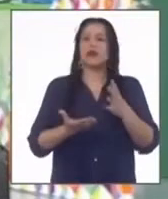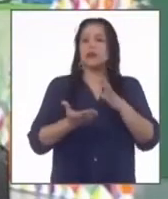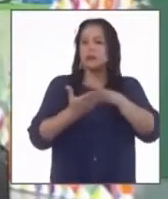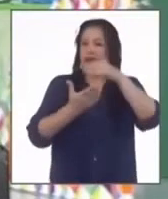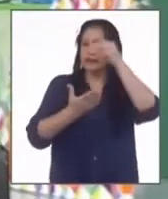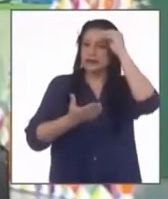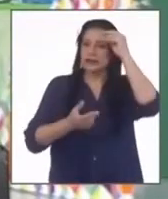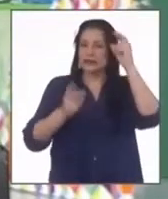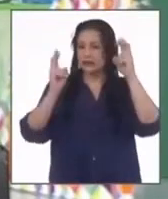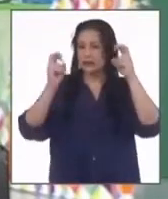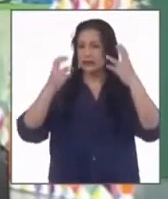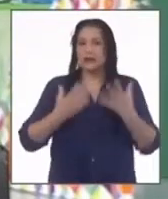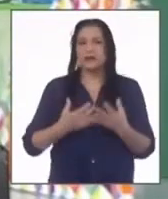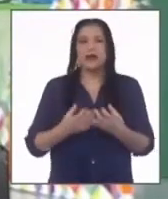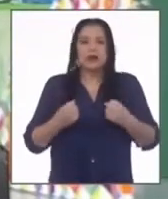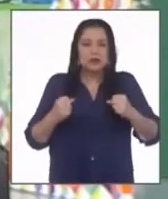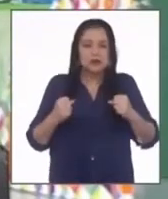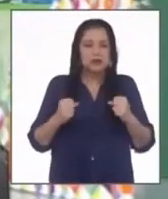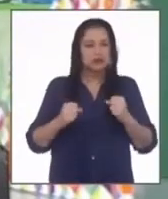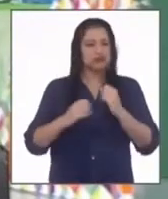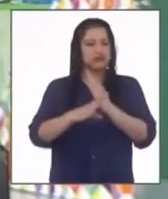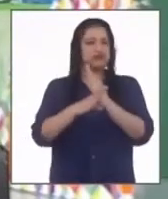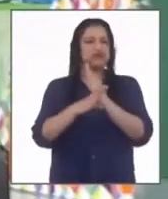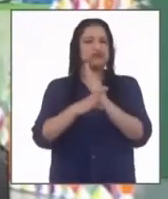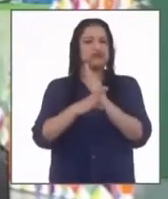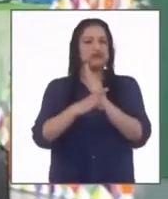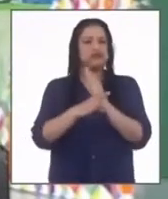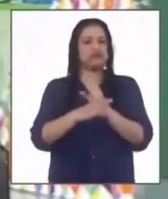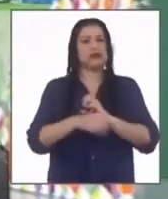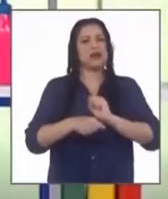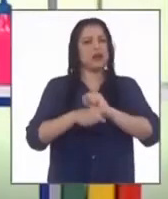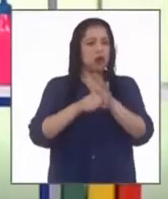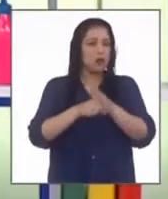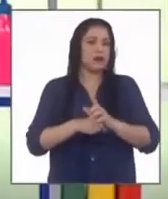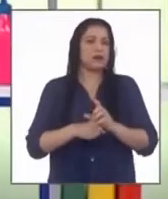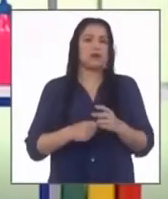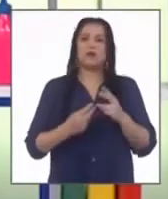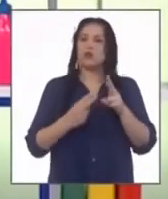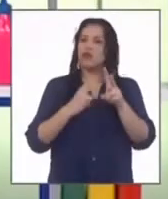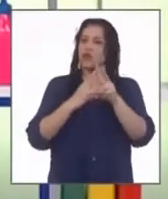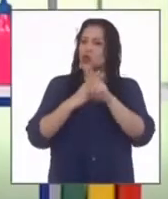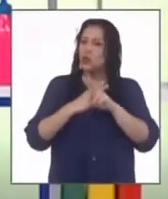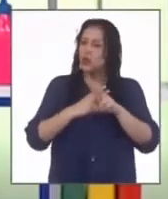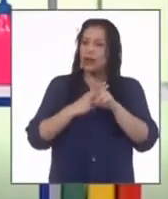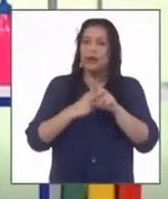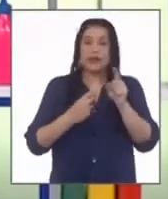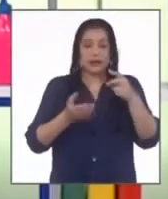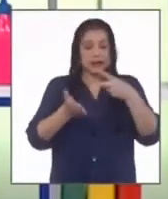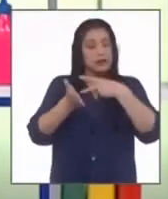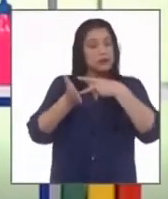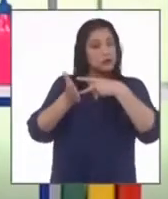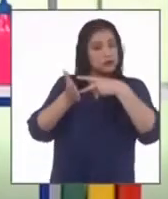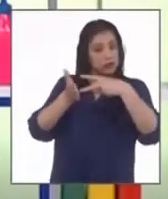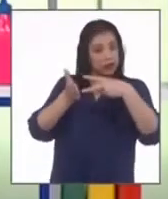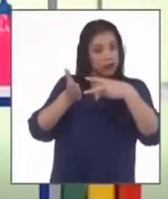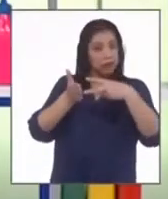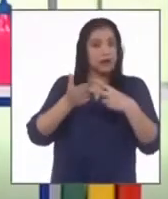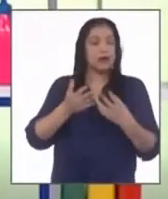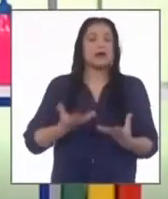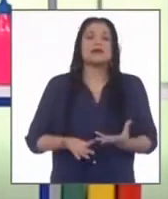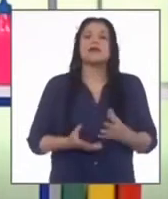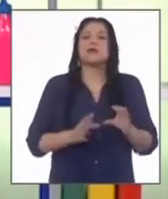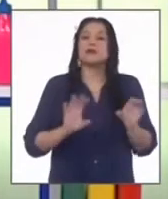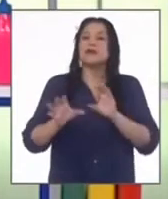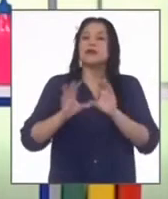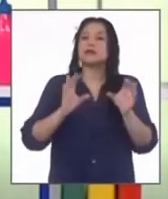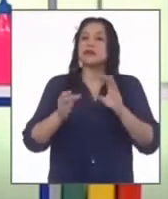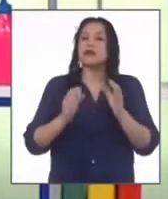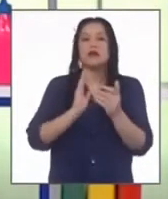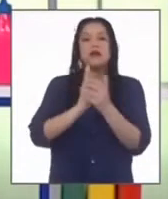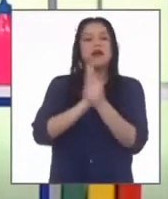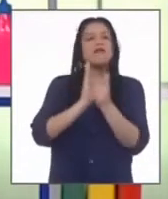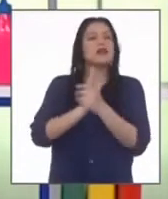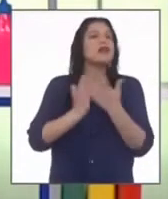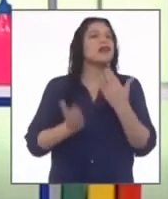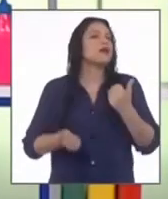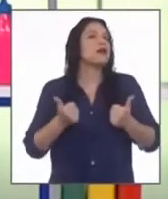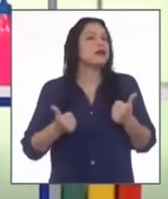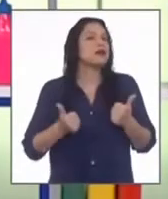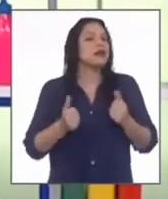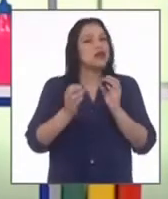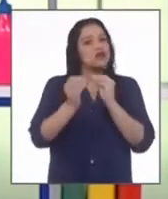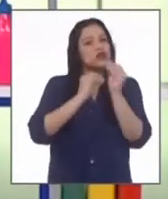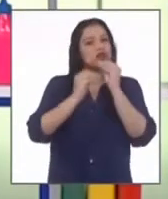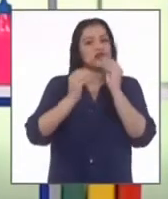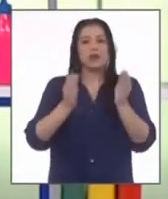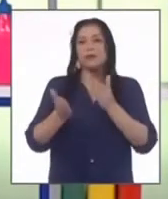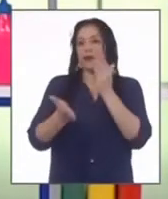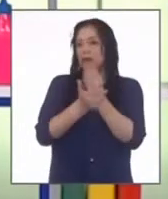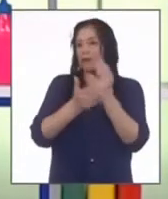llamada Enfrentamos la pandemia con mucha cautela. Estas 2 semanas en nuestras actividades estamos desarrollando la competencia